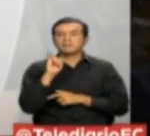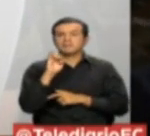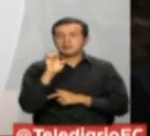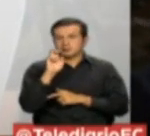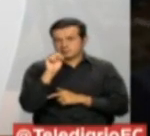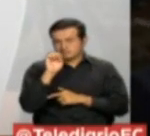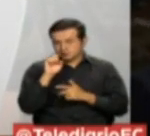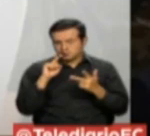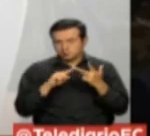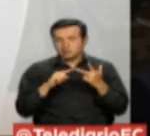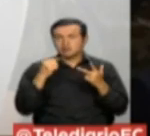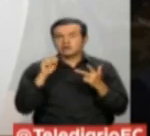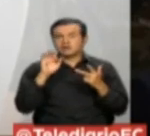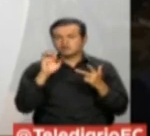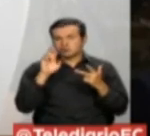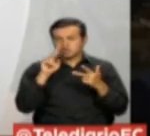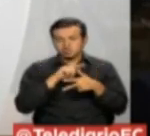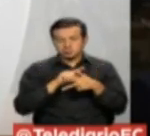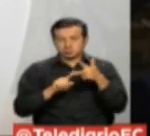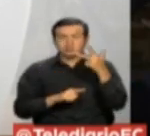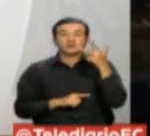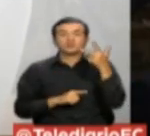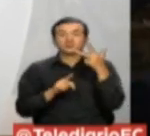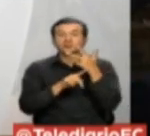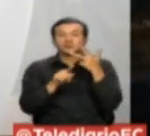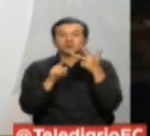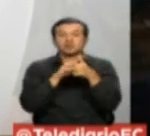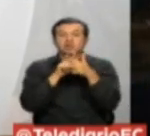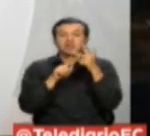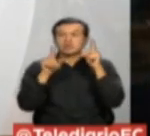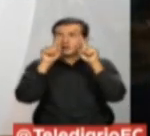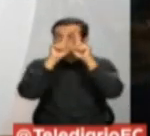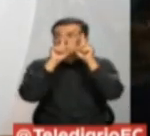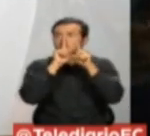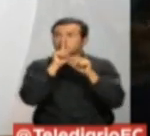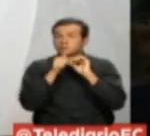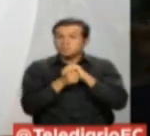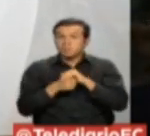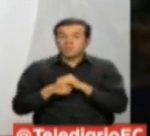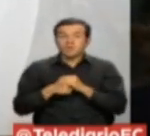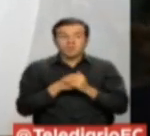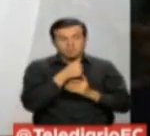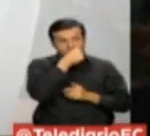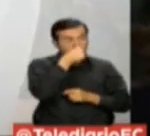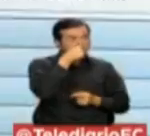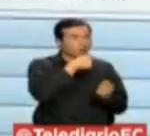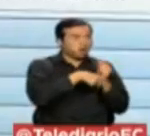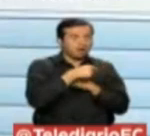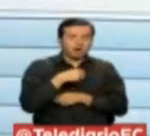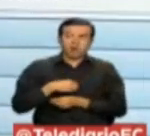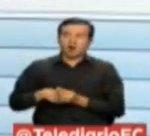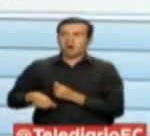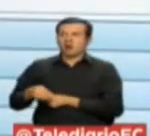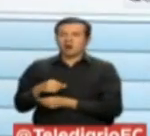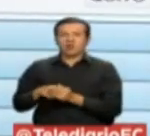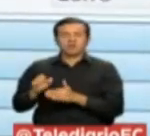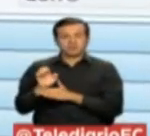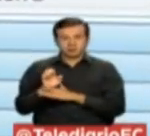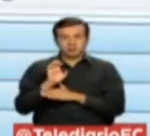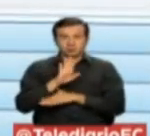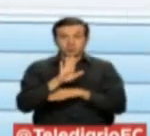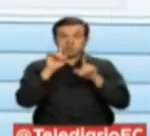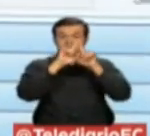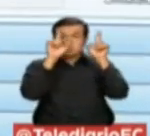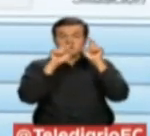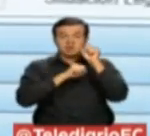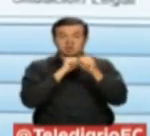y gestores del Ecuador Gestorum S.A. habrían sido las tres empresas que se utilizaron para lavar dinero en nuestro país. Dichas compañías fueron constituidas en